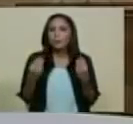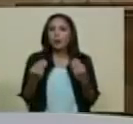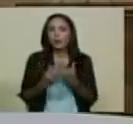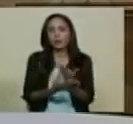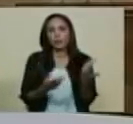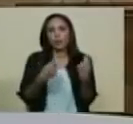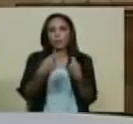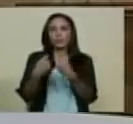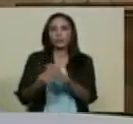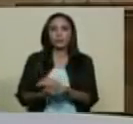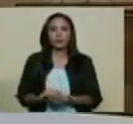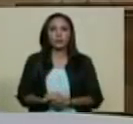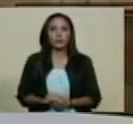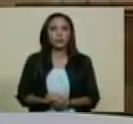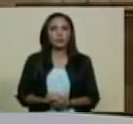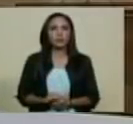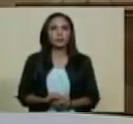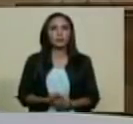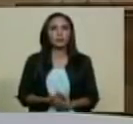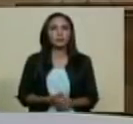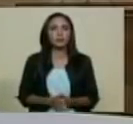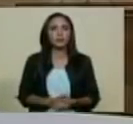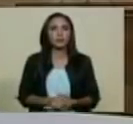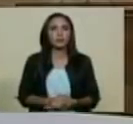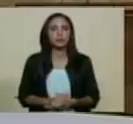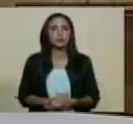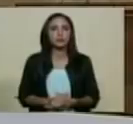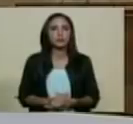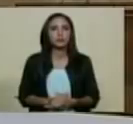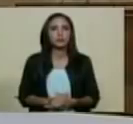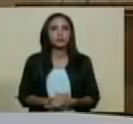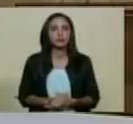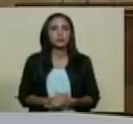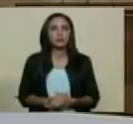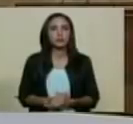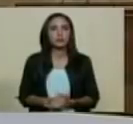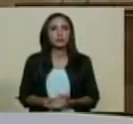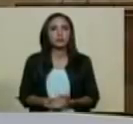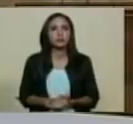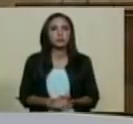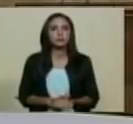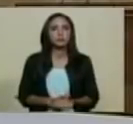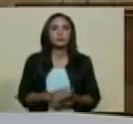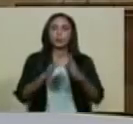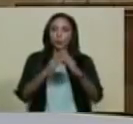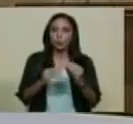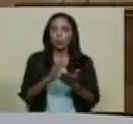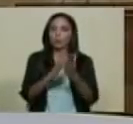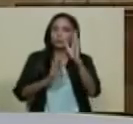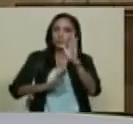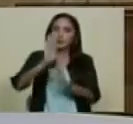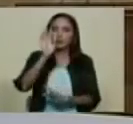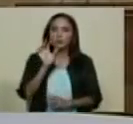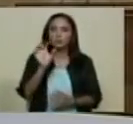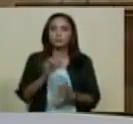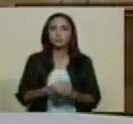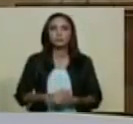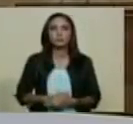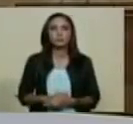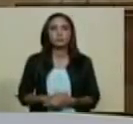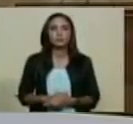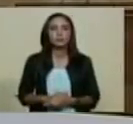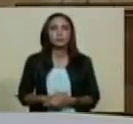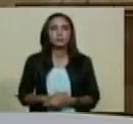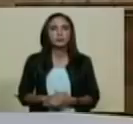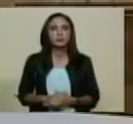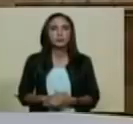presupuesto? ¿Ah? Para financiar las necesidades, los derechos y el desarrollo del país, de su niñez, de